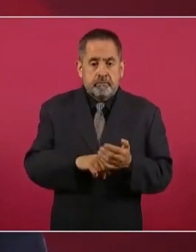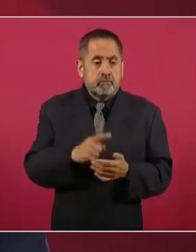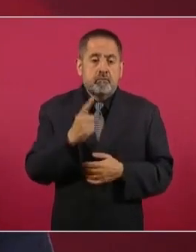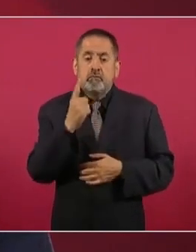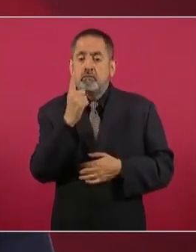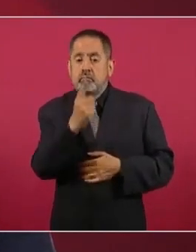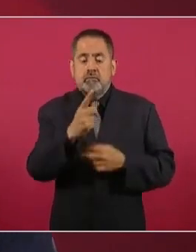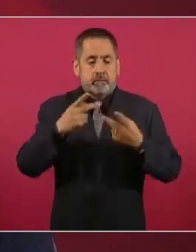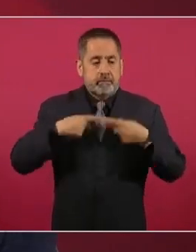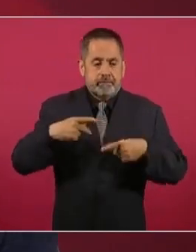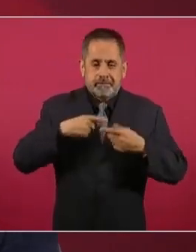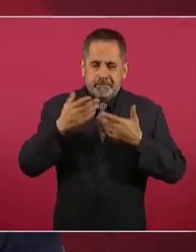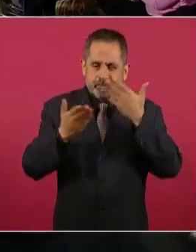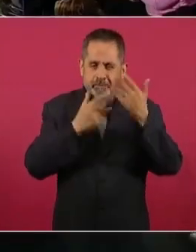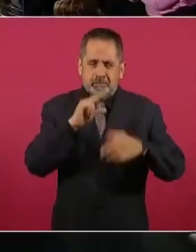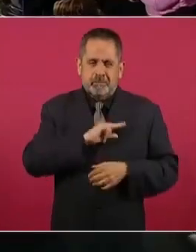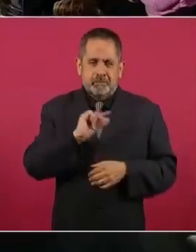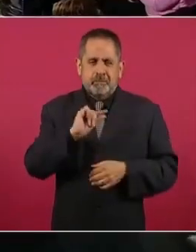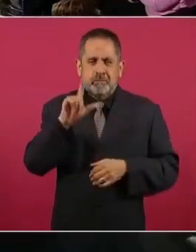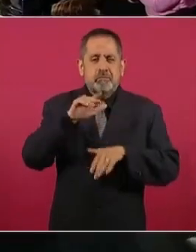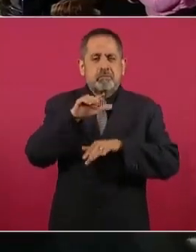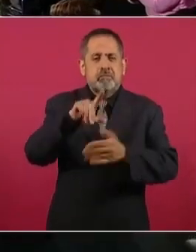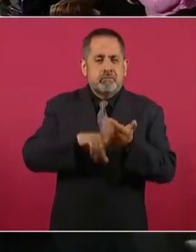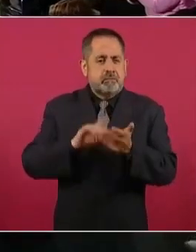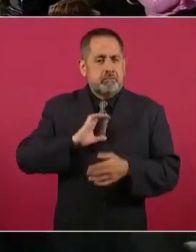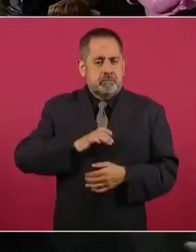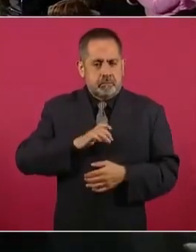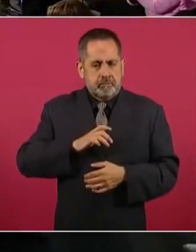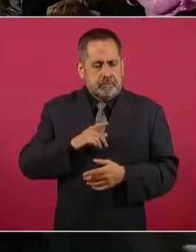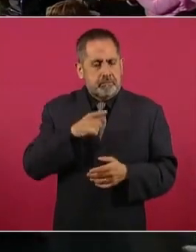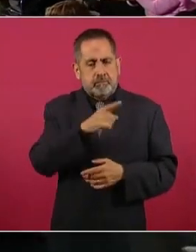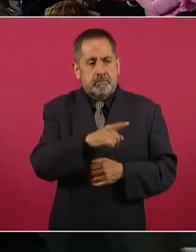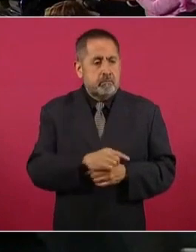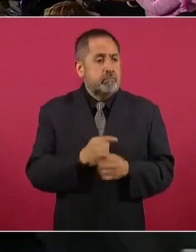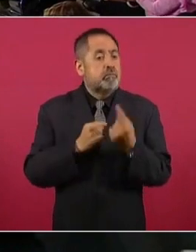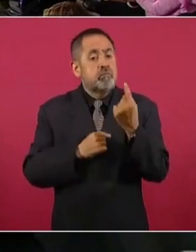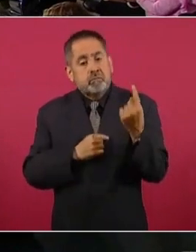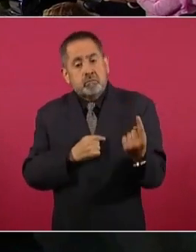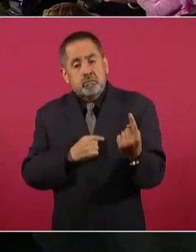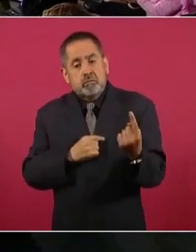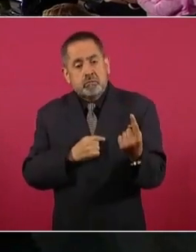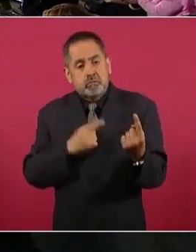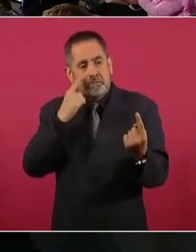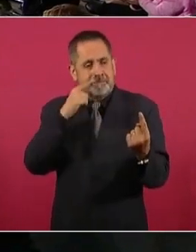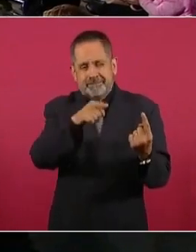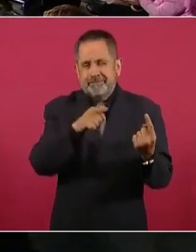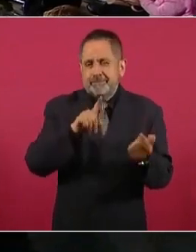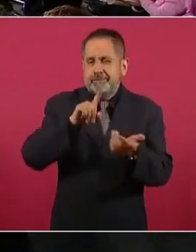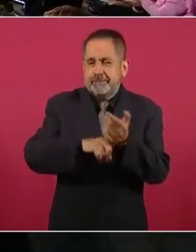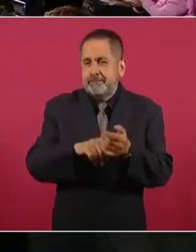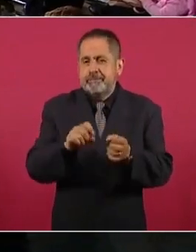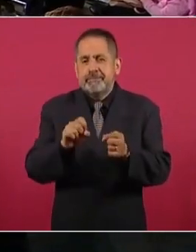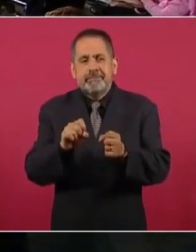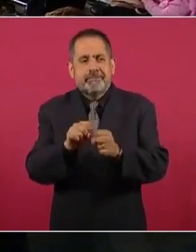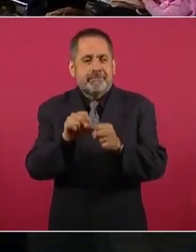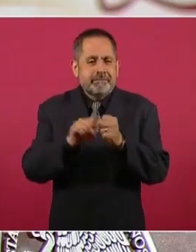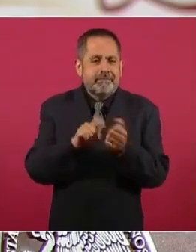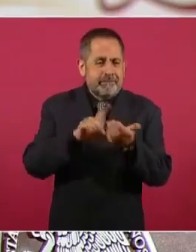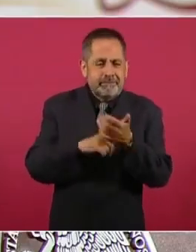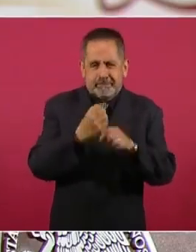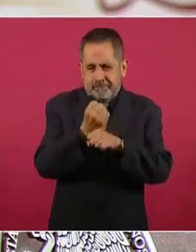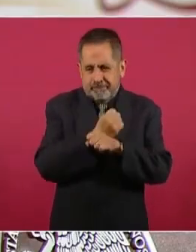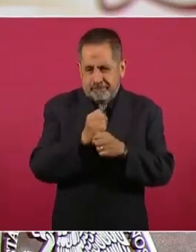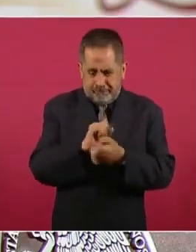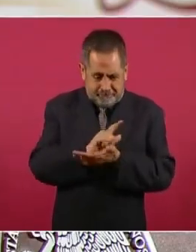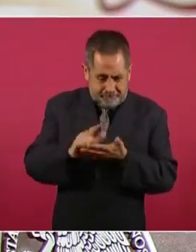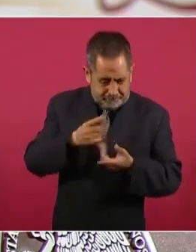nefrólogo en cada turno, en cada sala de hemodiálisis. Si bien los nefrólogos son claves